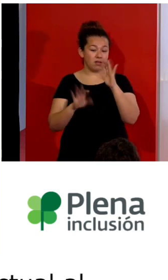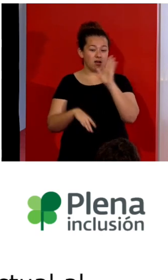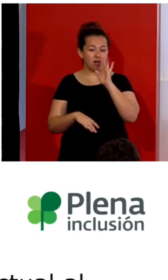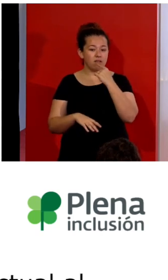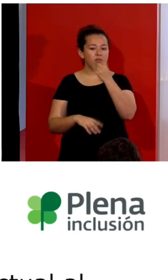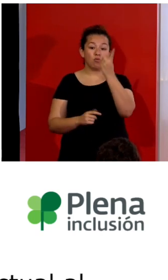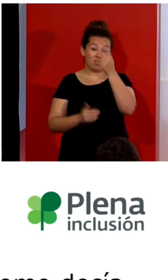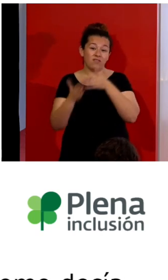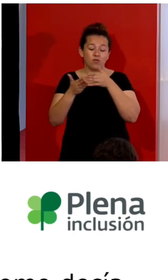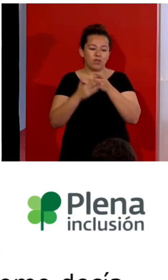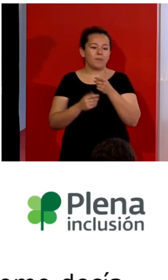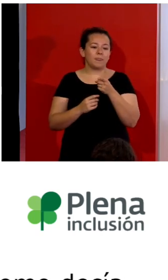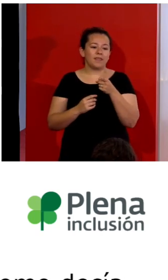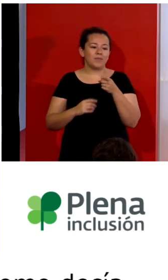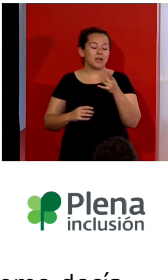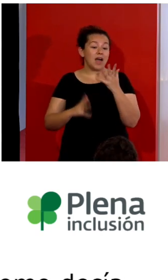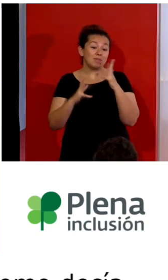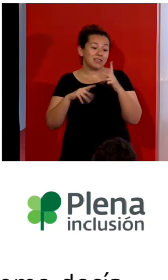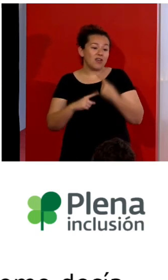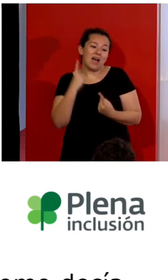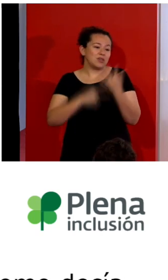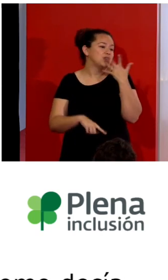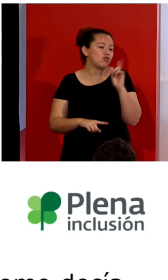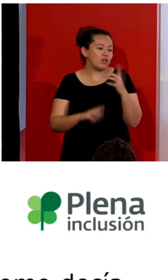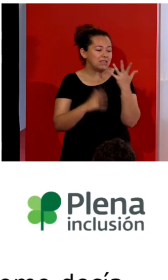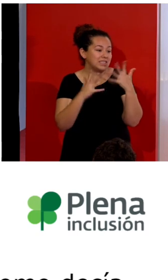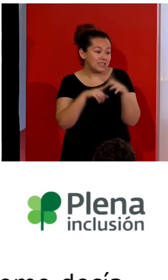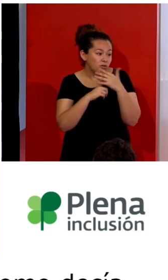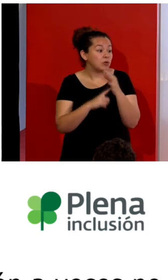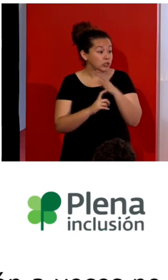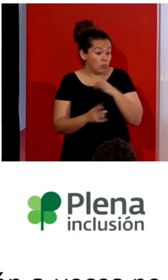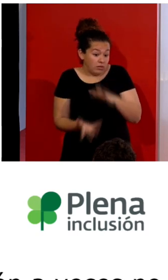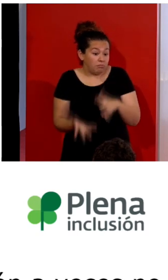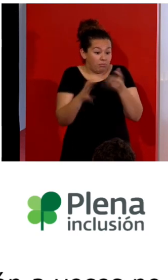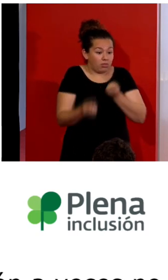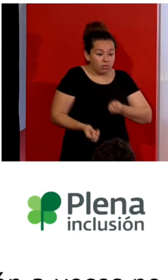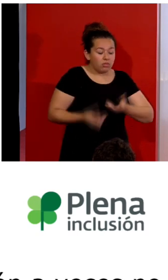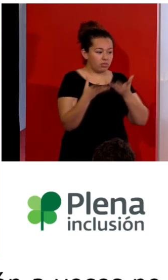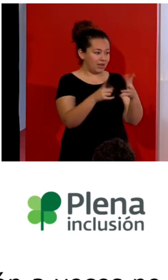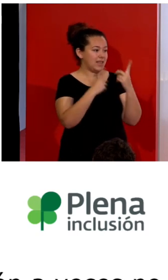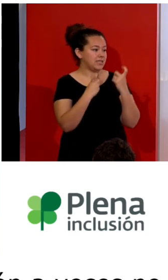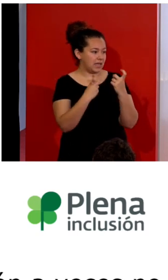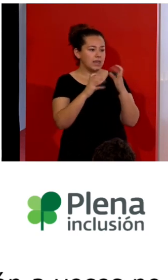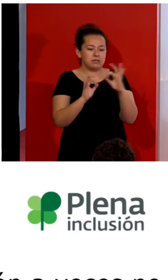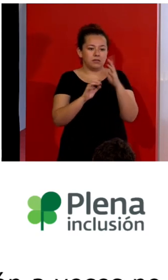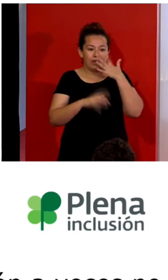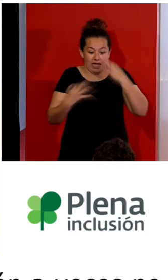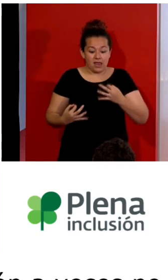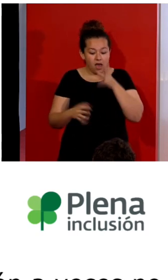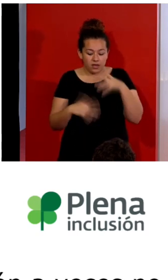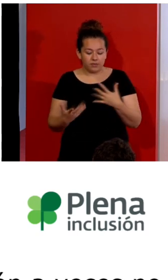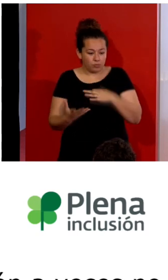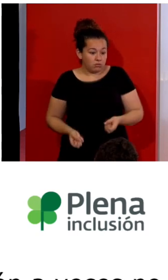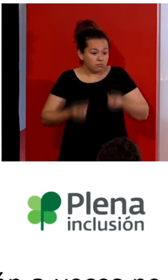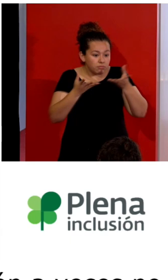dificultad es que la administración a veces no conoce cuál es la situación, pero cuando eres capaz de trasladarles las necesidades y la realidad existente, la